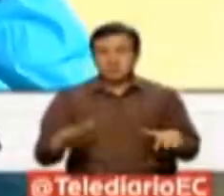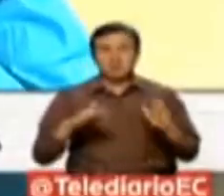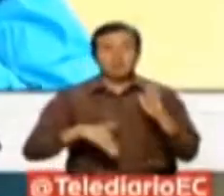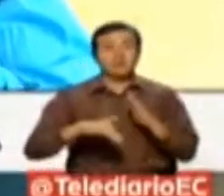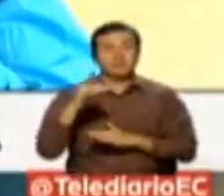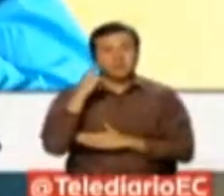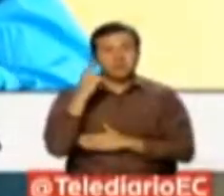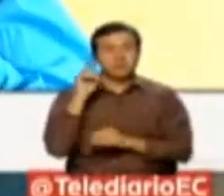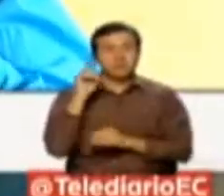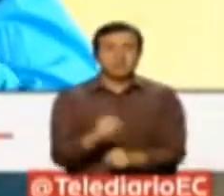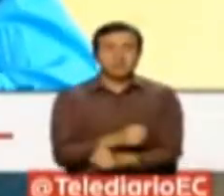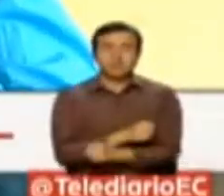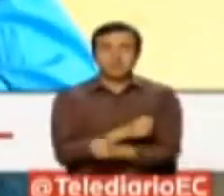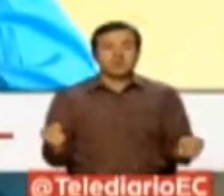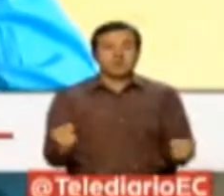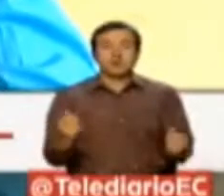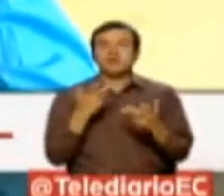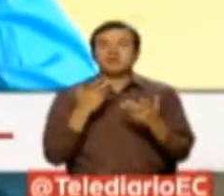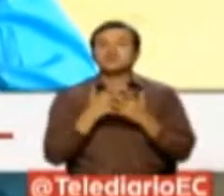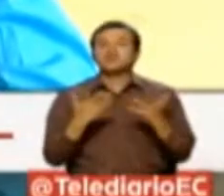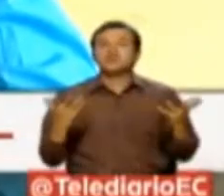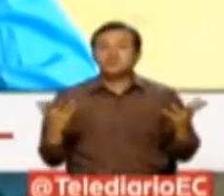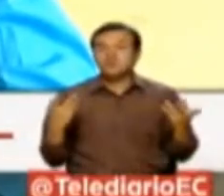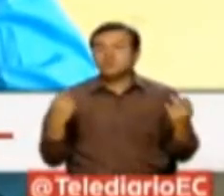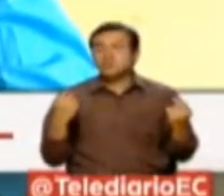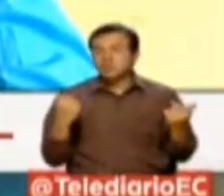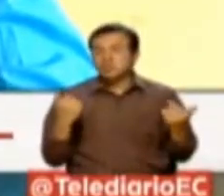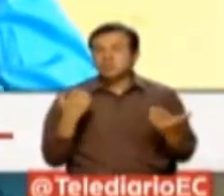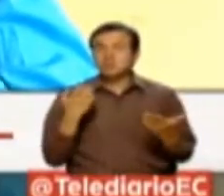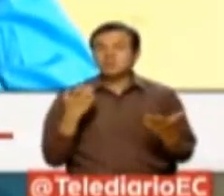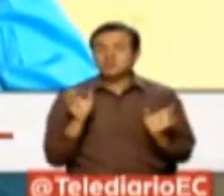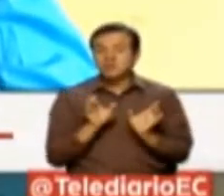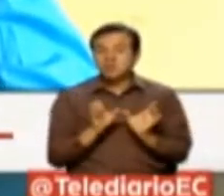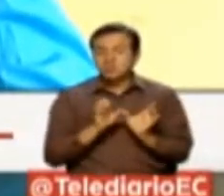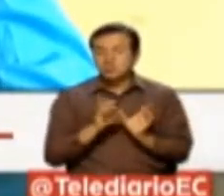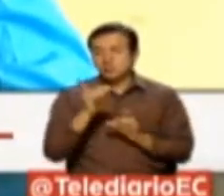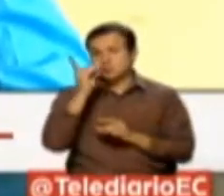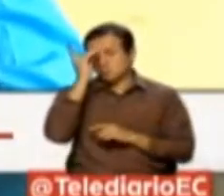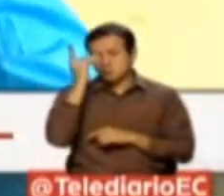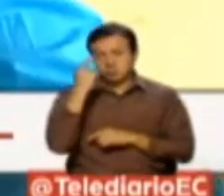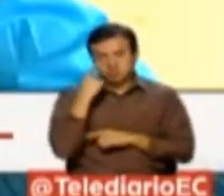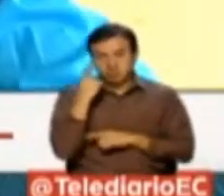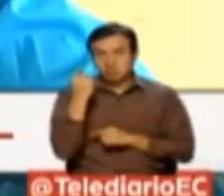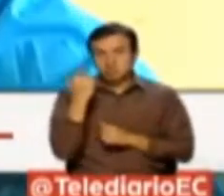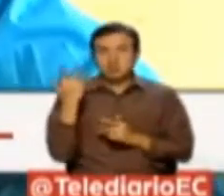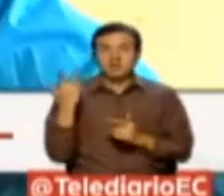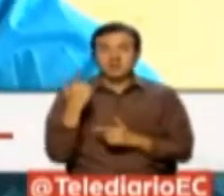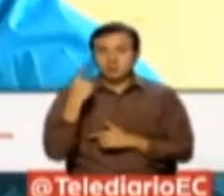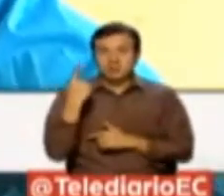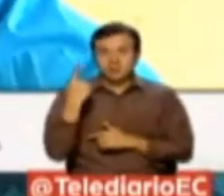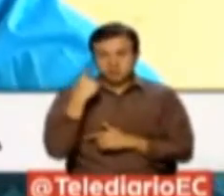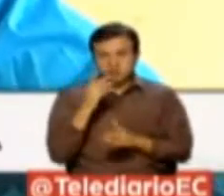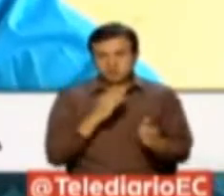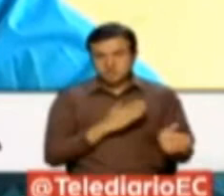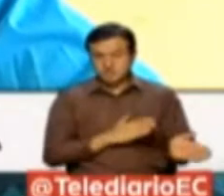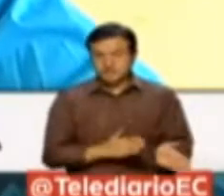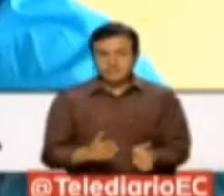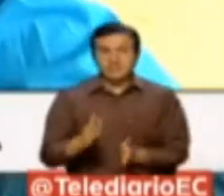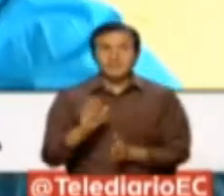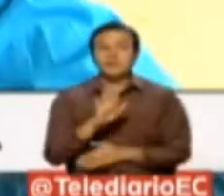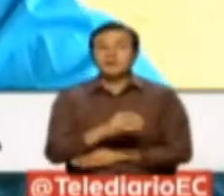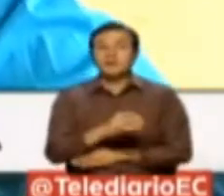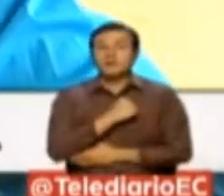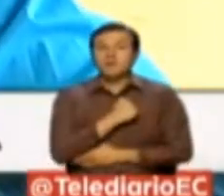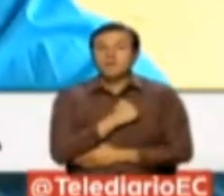además es imposible que usted se robe dinero de los certificados de tesorería porque los certificados de tesorería el dinero entre la cuenta única del tesoro para